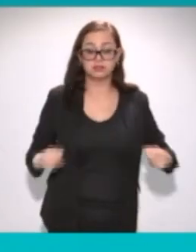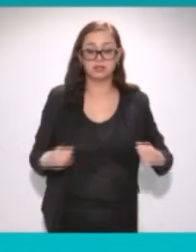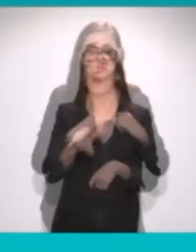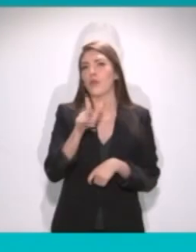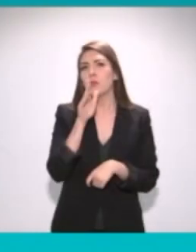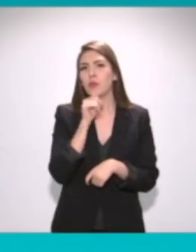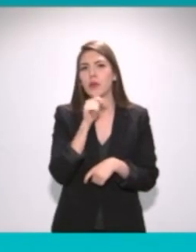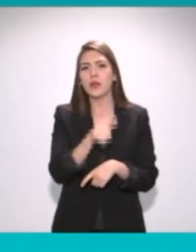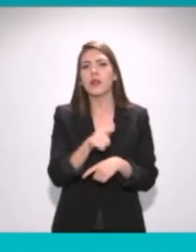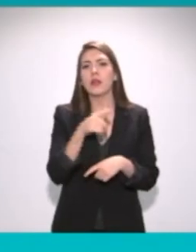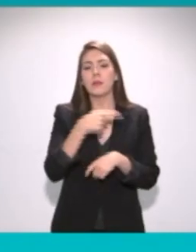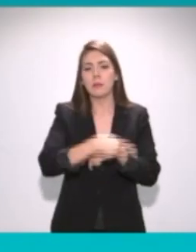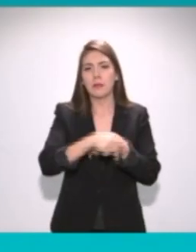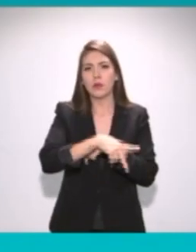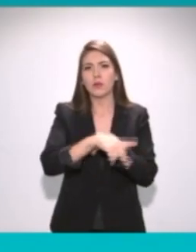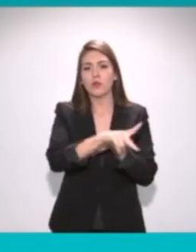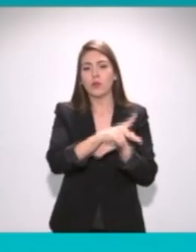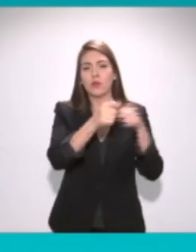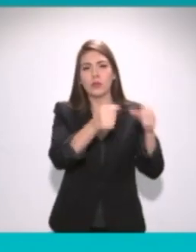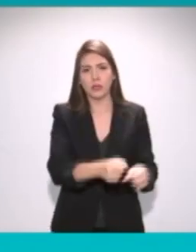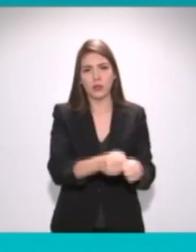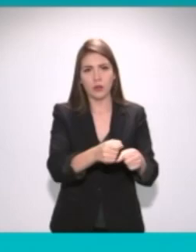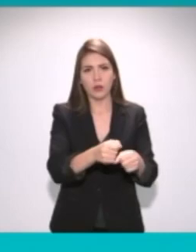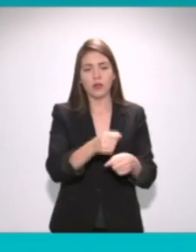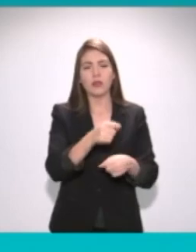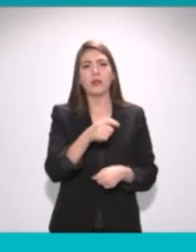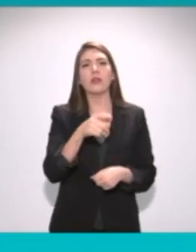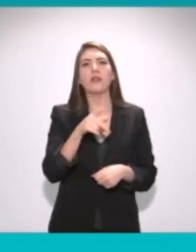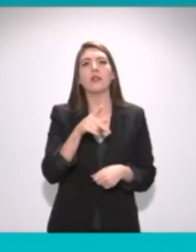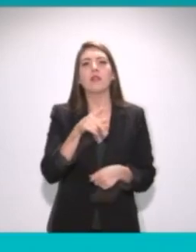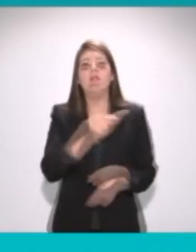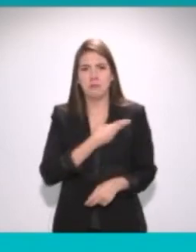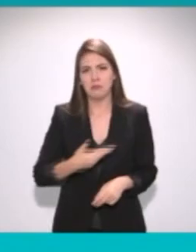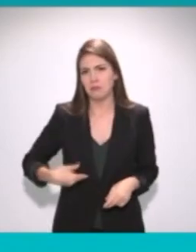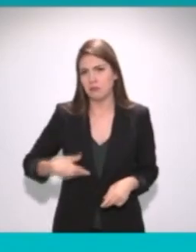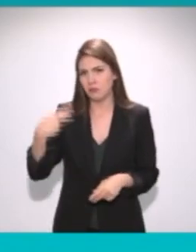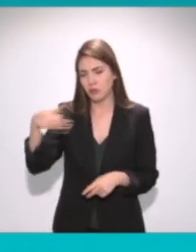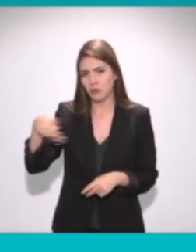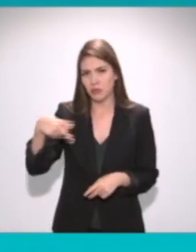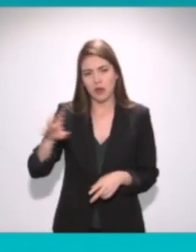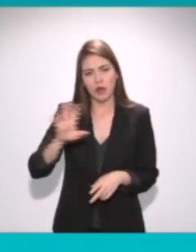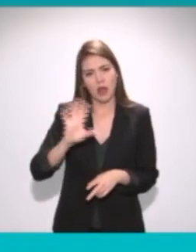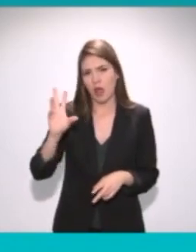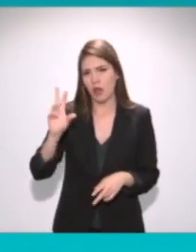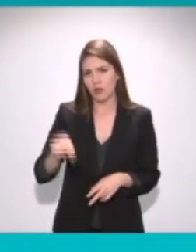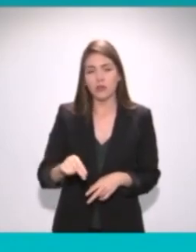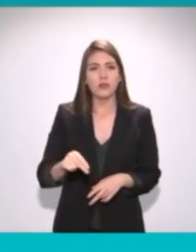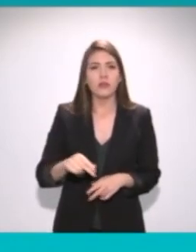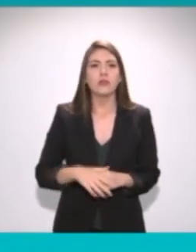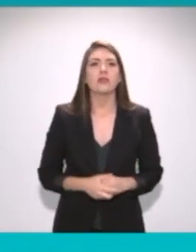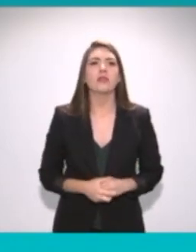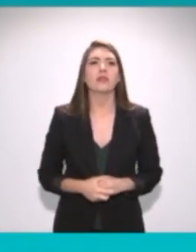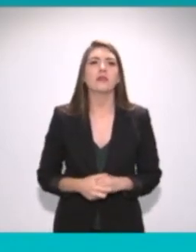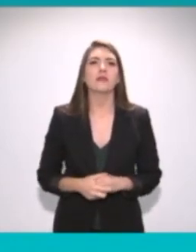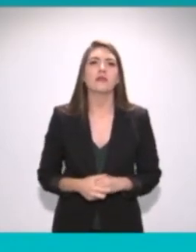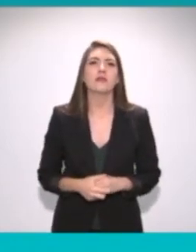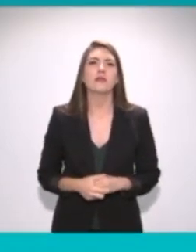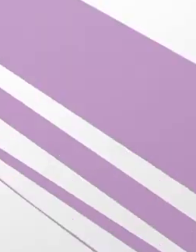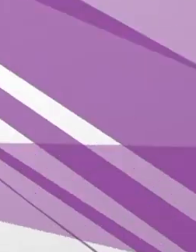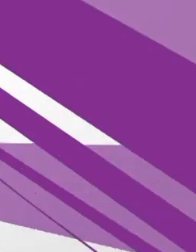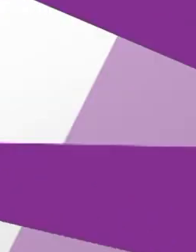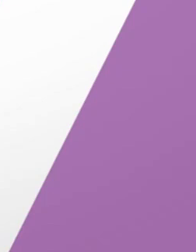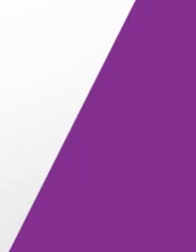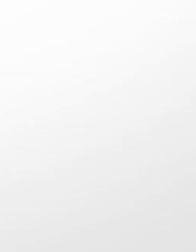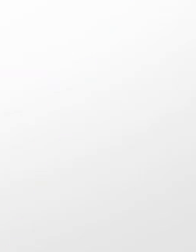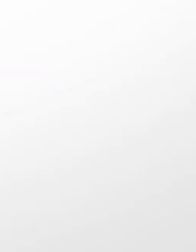que entregue la bitácora donde se aprecie la matrícula del helicóptero, marca, modelo, hora de salida, origen, destino, horas de salida y de llegada.